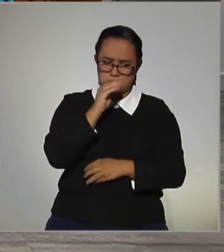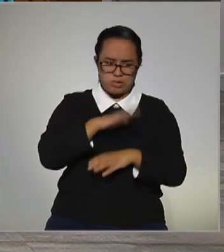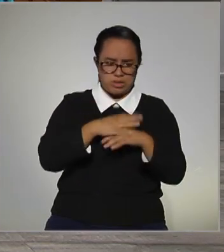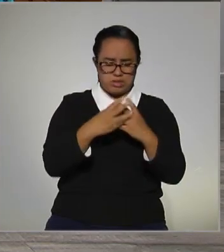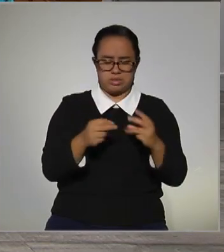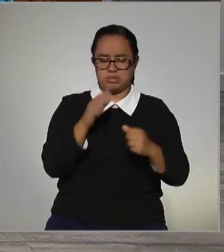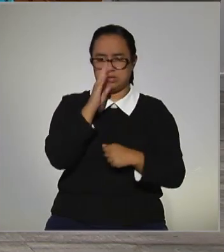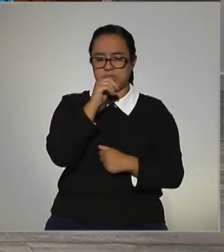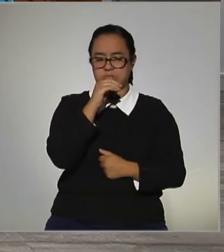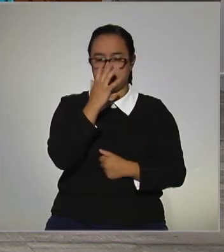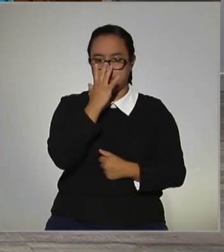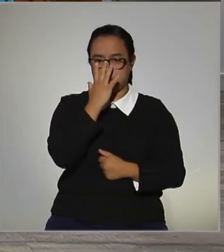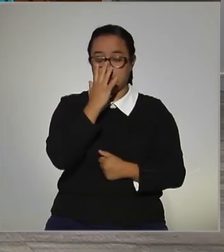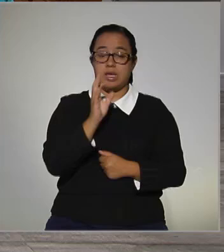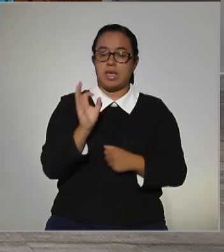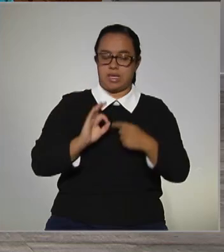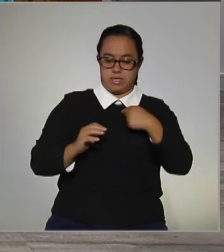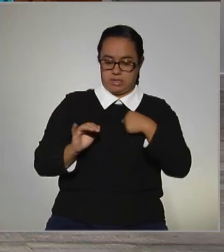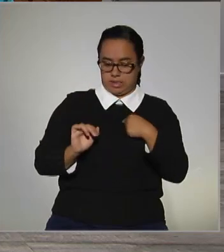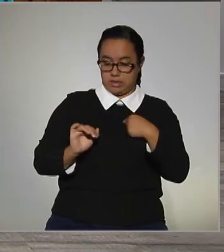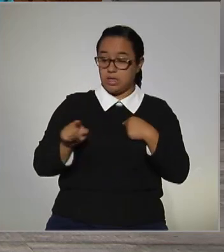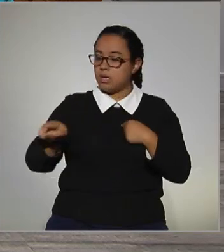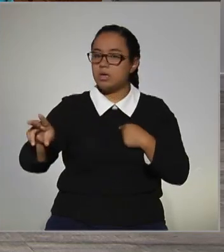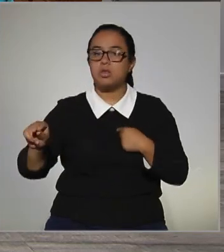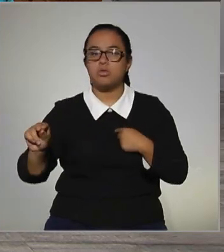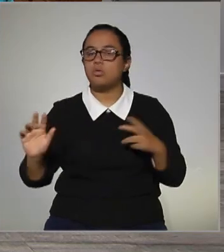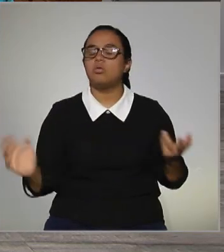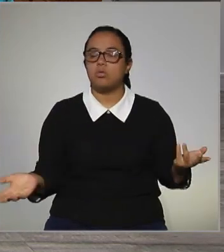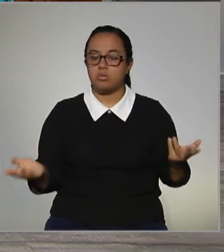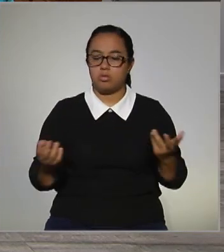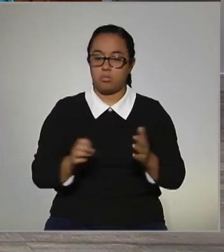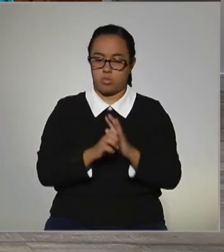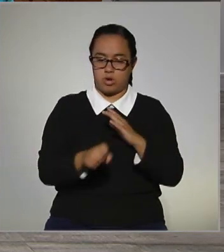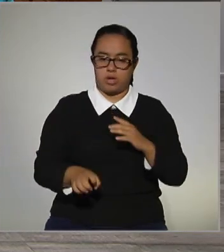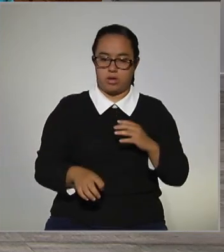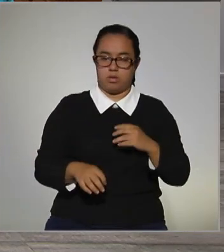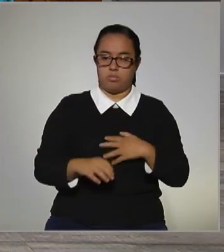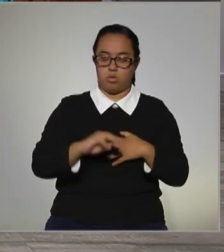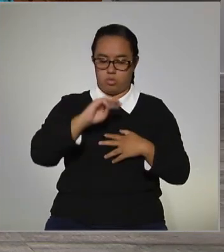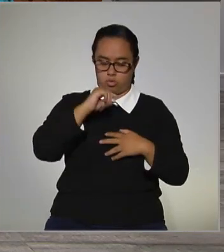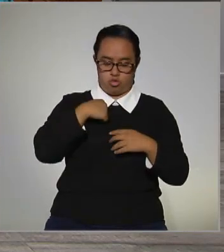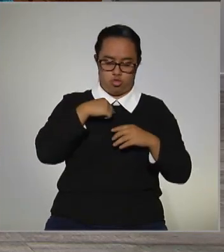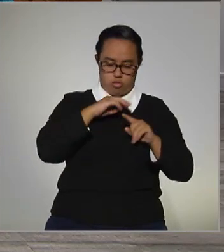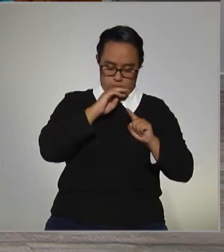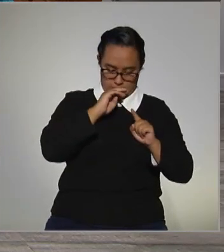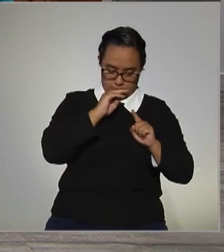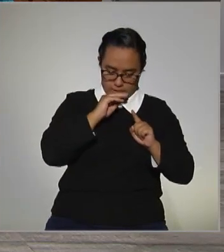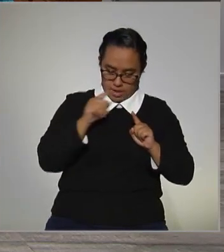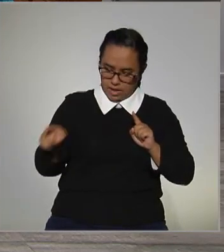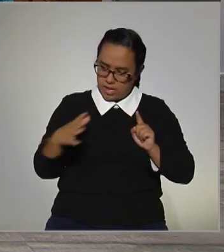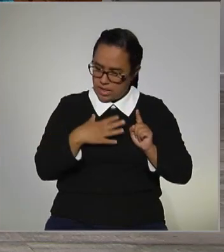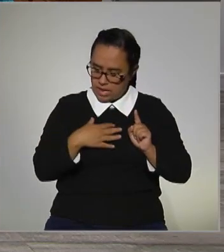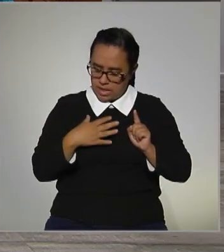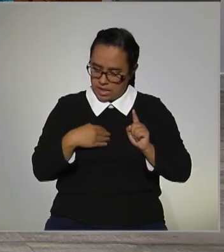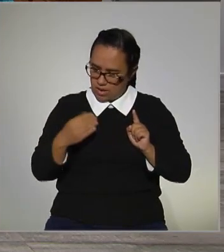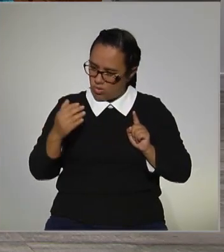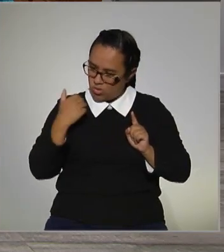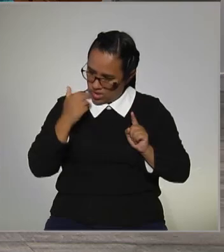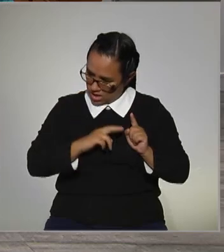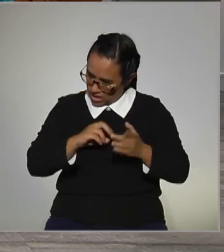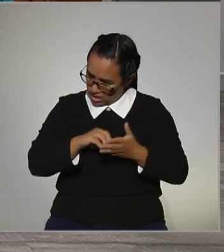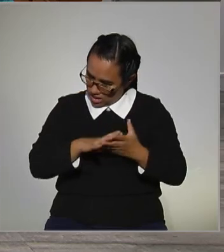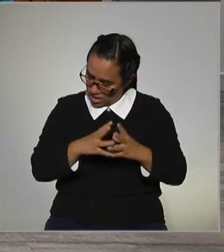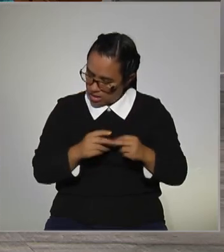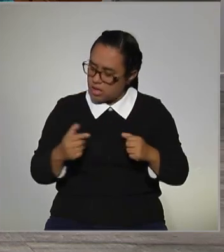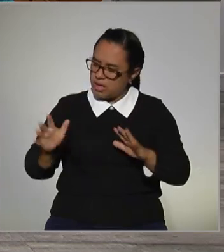ahí. Si ¿no? uno quiere y el otro no, mamá quiere zanjar ese resentimiento y el hijo no le